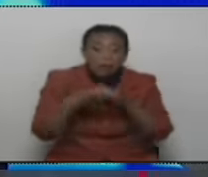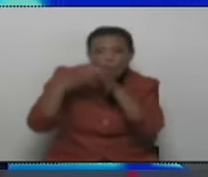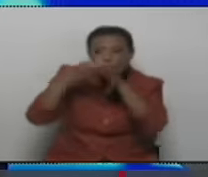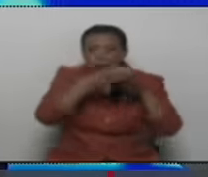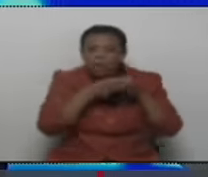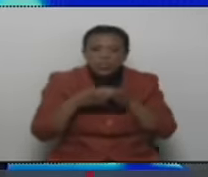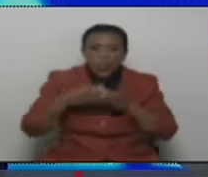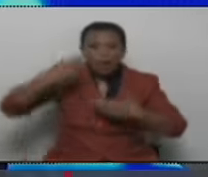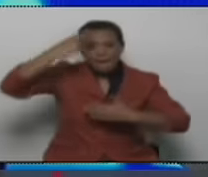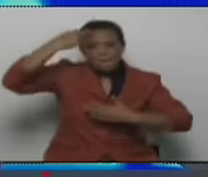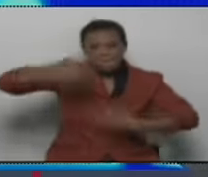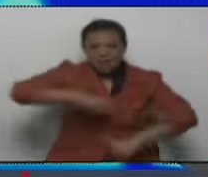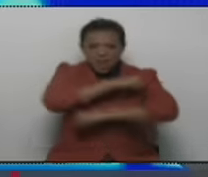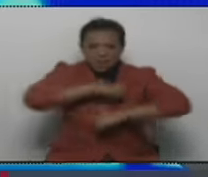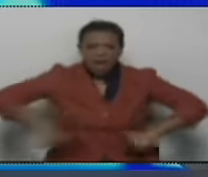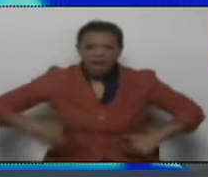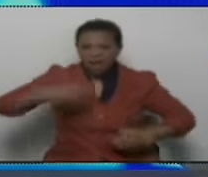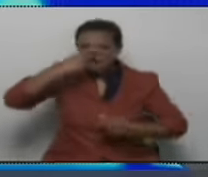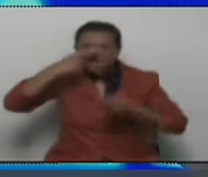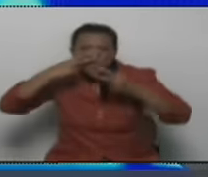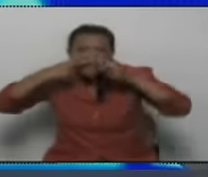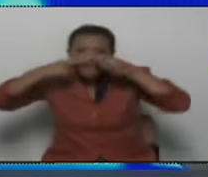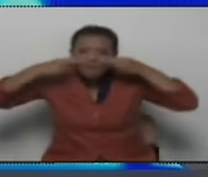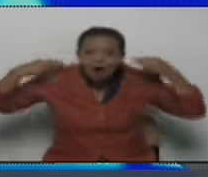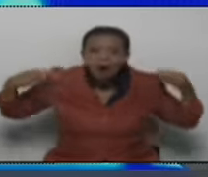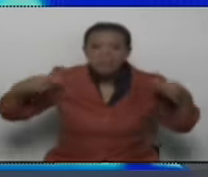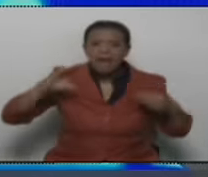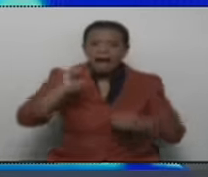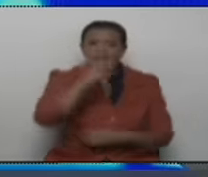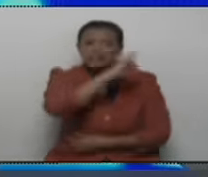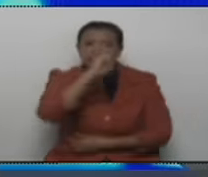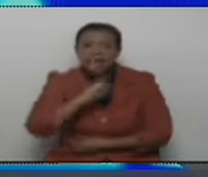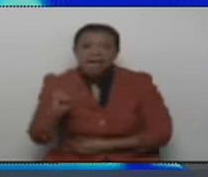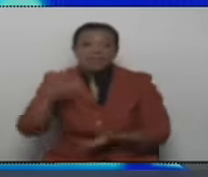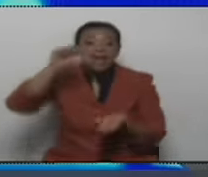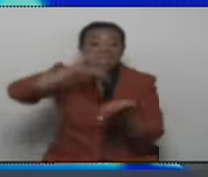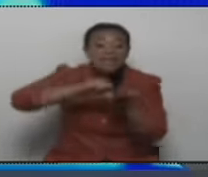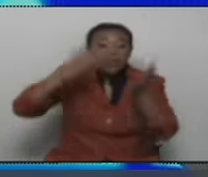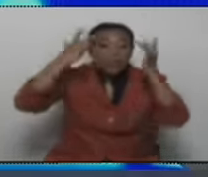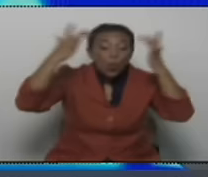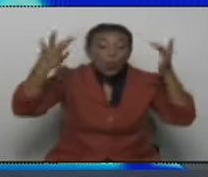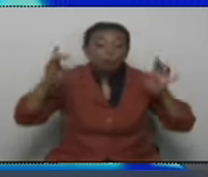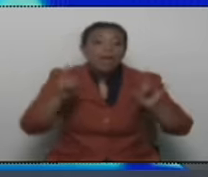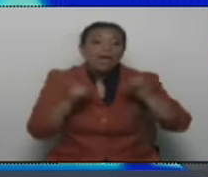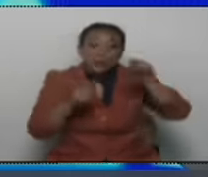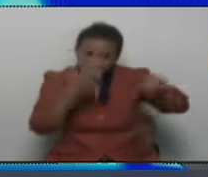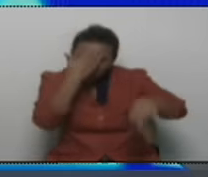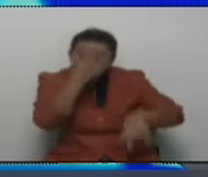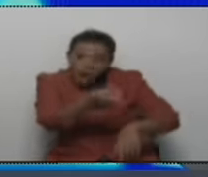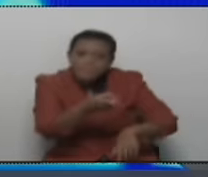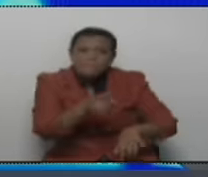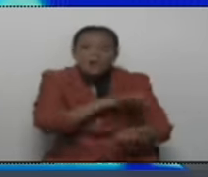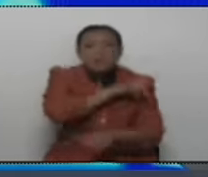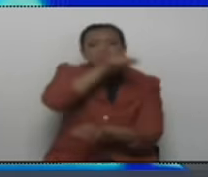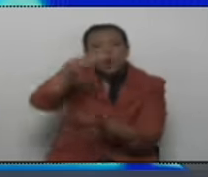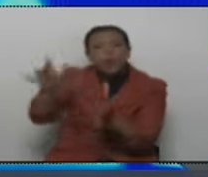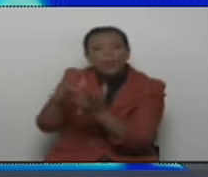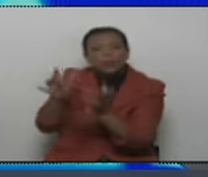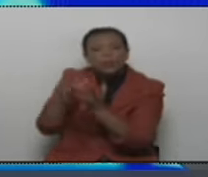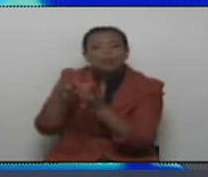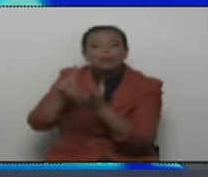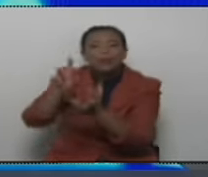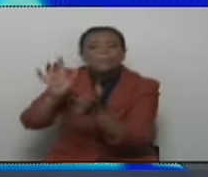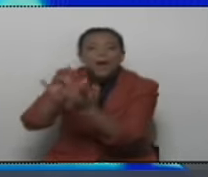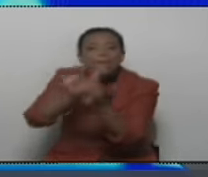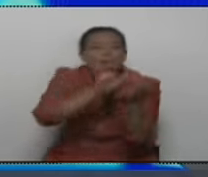Europa. ¿Sabe el CNI, Centro Nacional de Inteligencia Española, que ellos han venido contactando gente